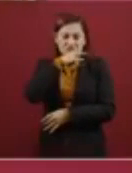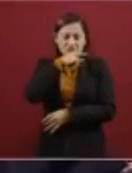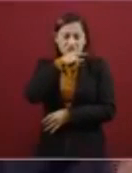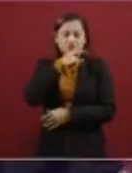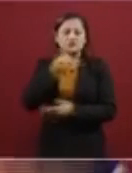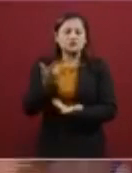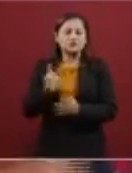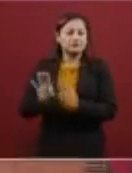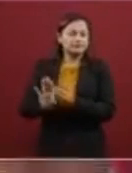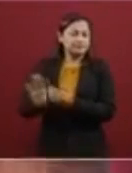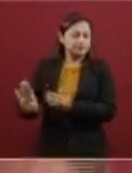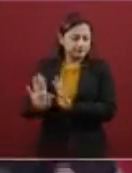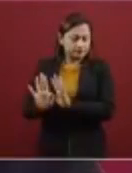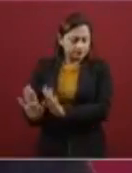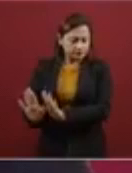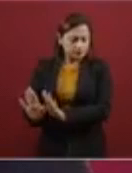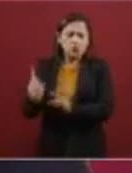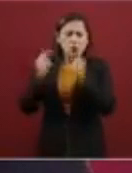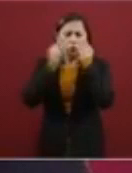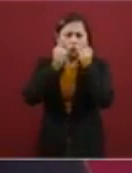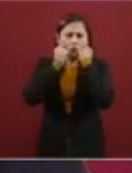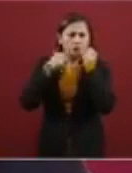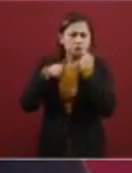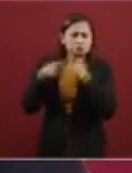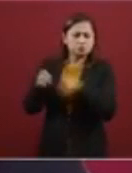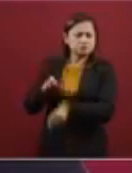independientemente de eso, siempre se les va a garantizar